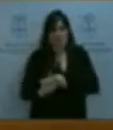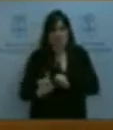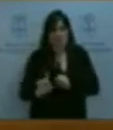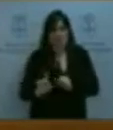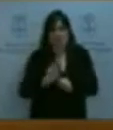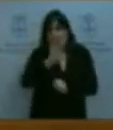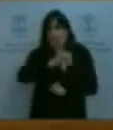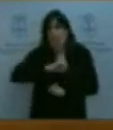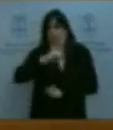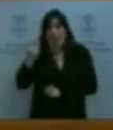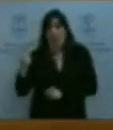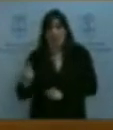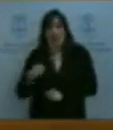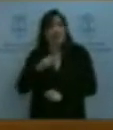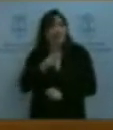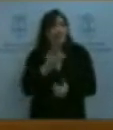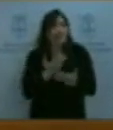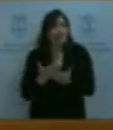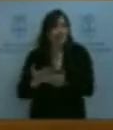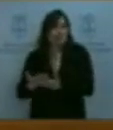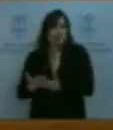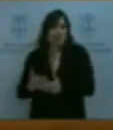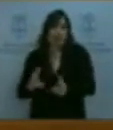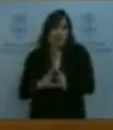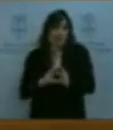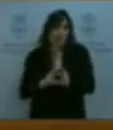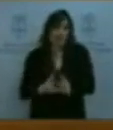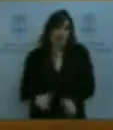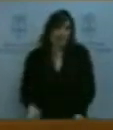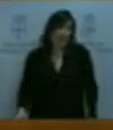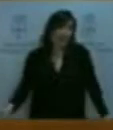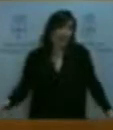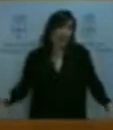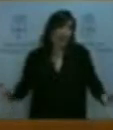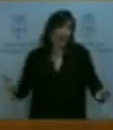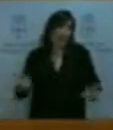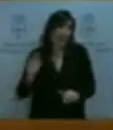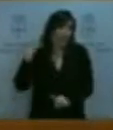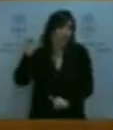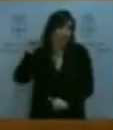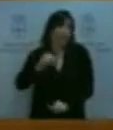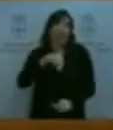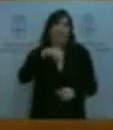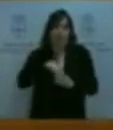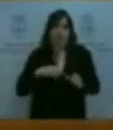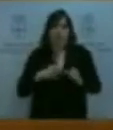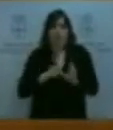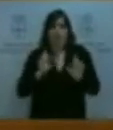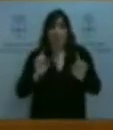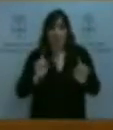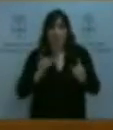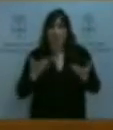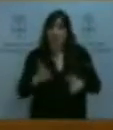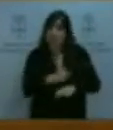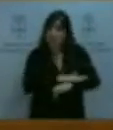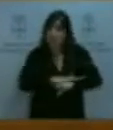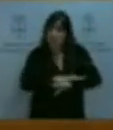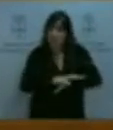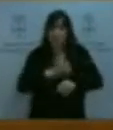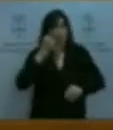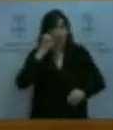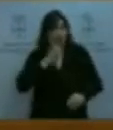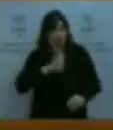social repetida e insistente dentro de la comunidad educativa, el Gobierno que lidera Mariano Rajoy, el Gobierno de la Nación, decidió